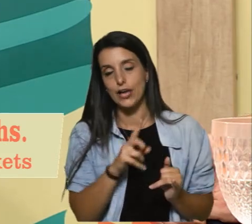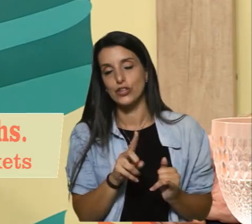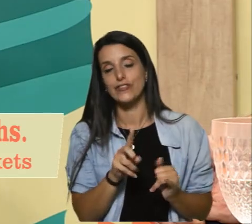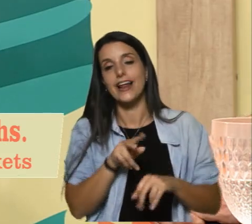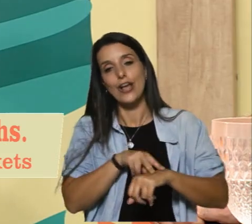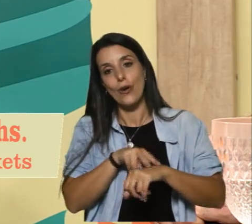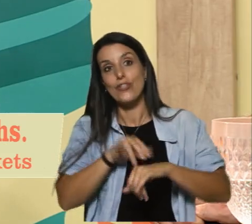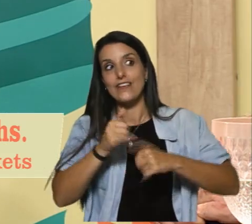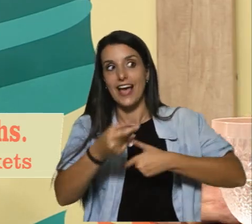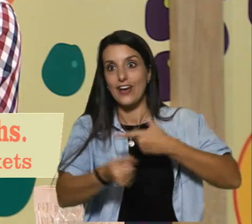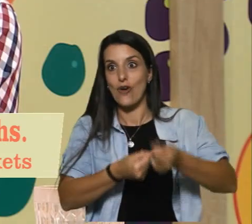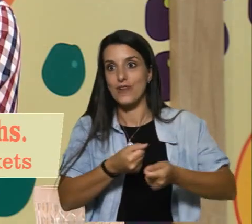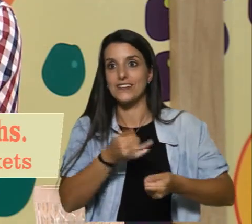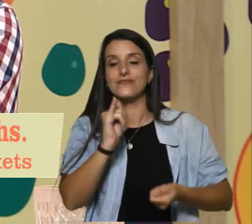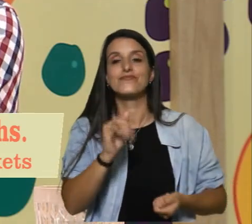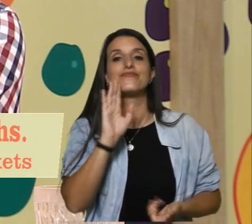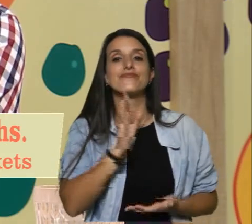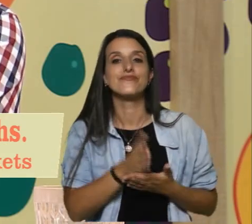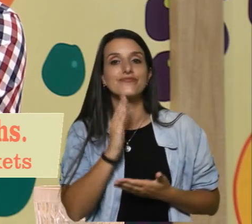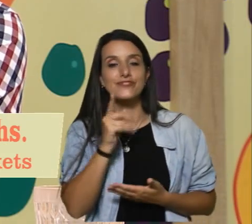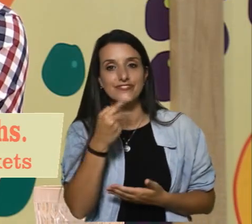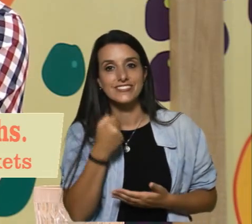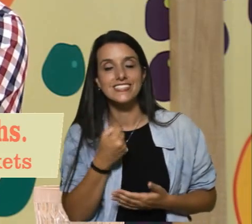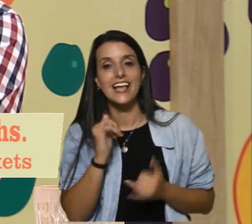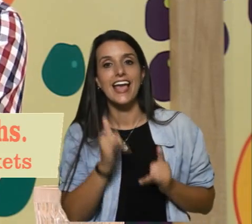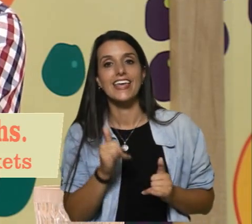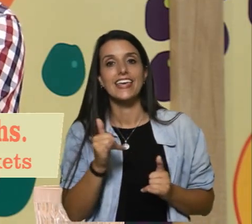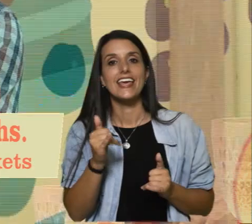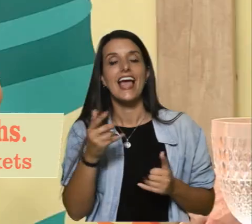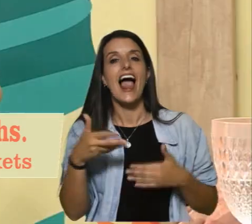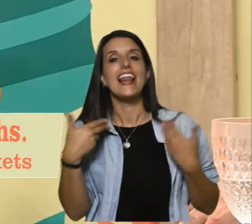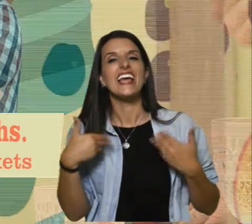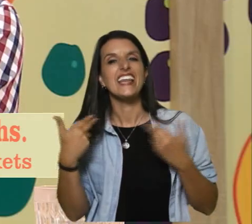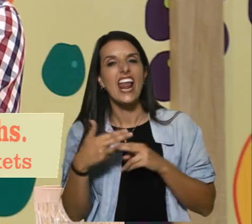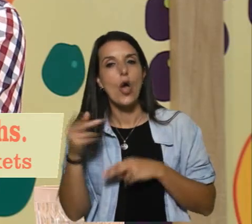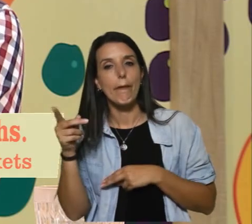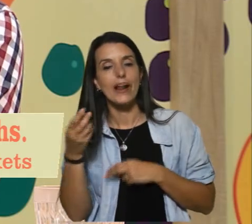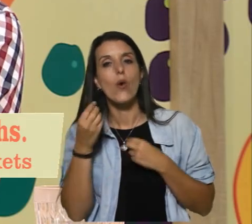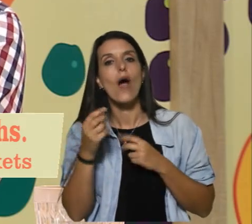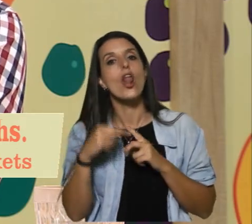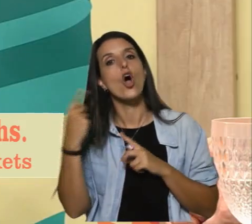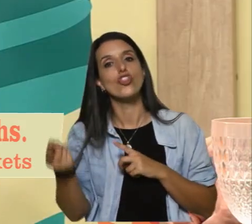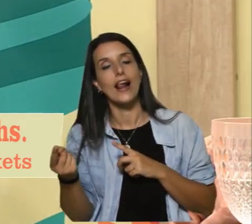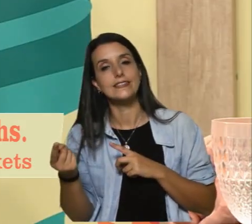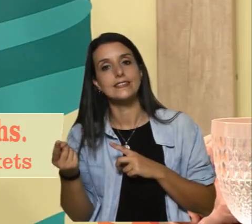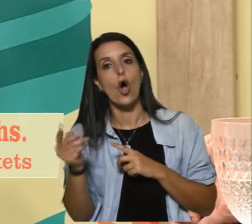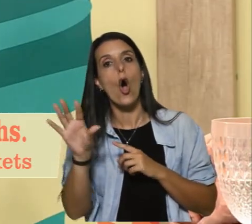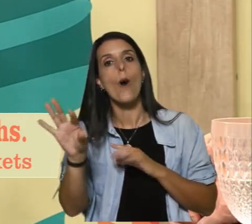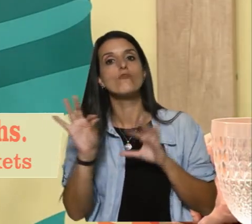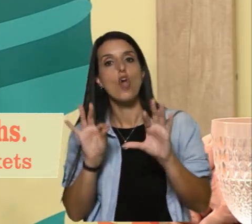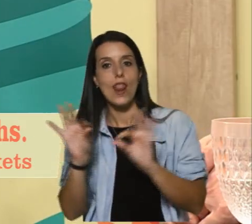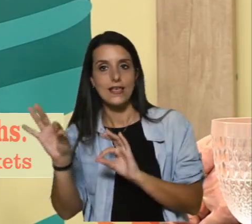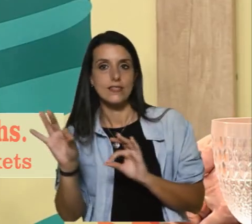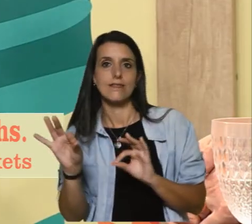aconsejo que ya empiecen a visitar la plataforma. La última, Michael, vos hablabas que habían tocado unas alegrías. Unas alegrías. ¿Cuáles son las otras opciones? Bueno,